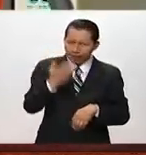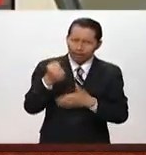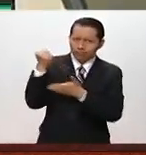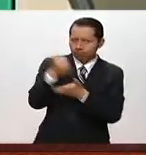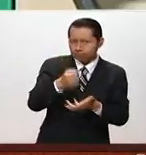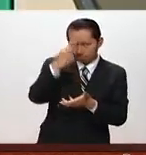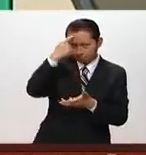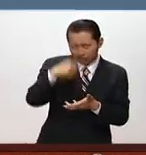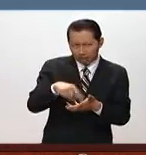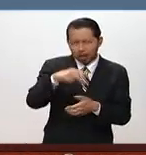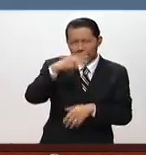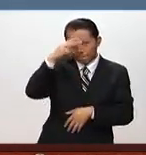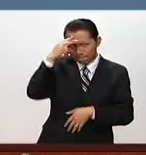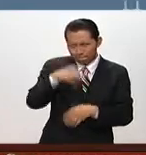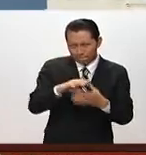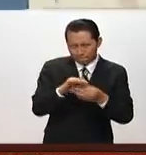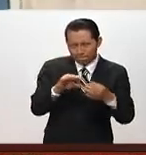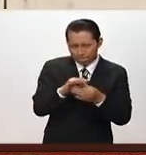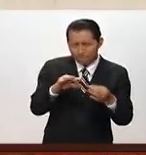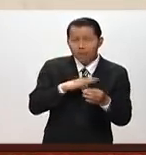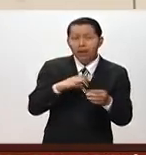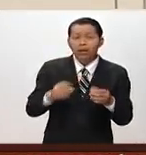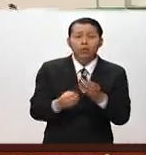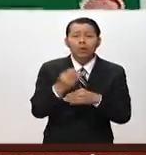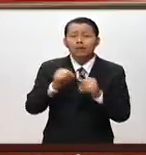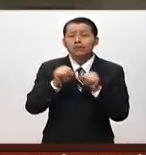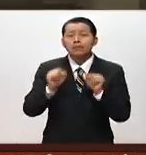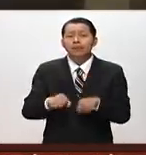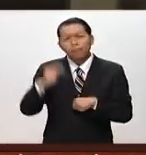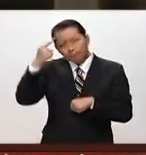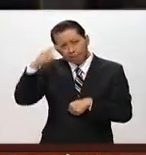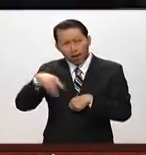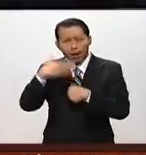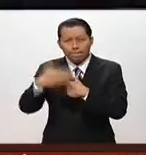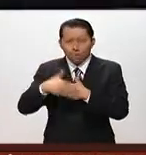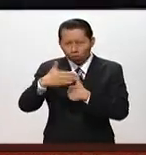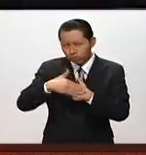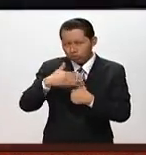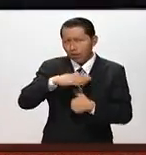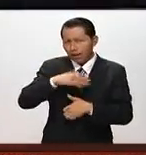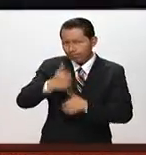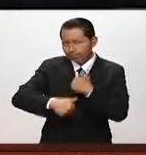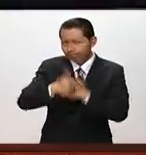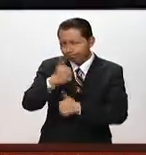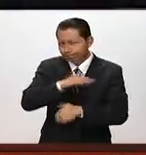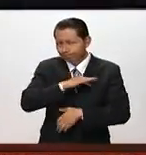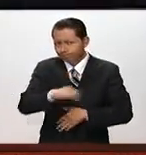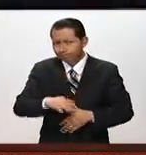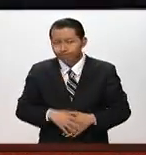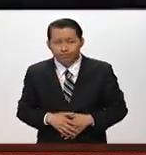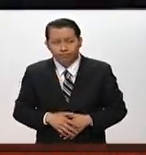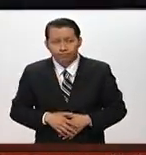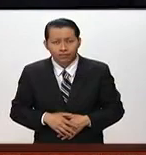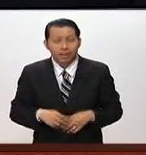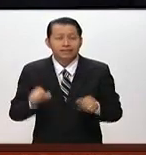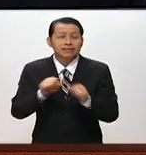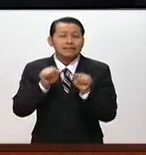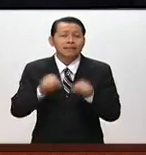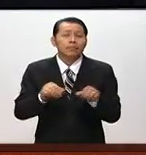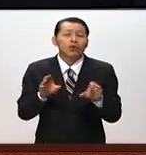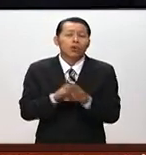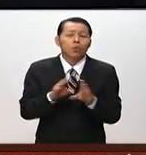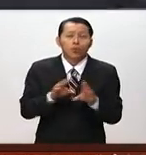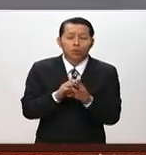país. Y para ello, se creó un sistema licitatorio transparente y robusto. Mediante un sistema de pesos